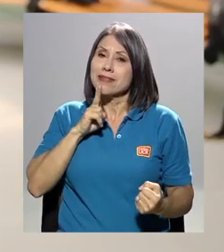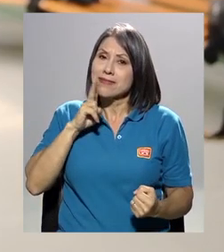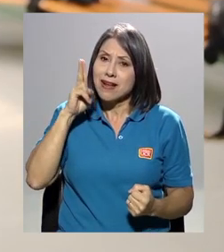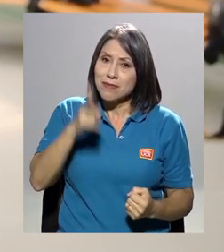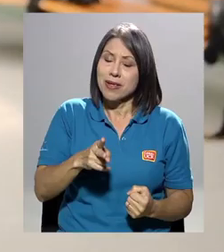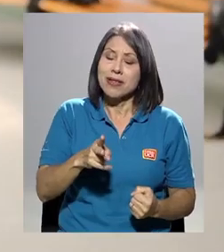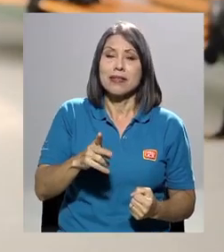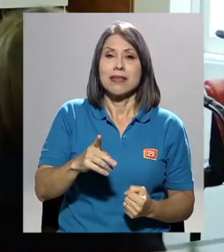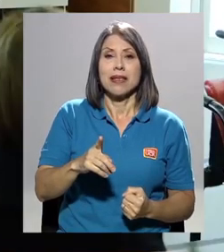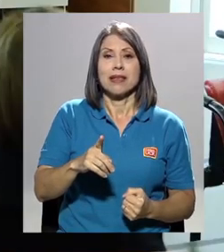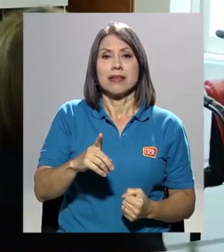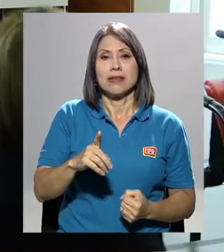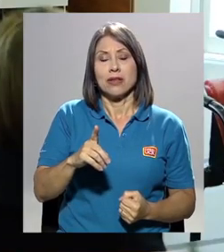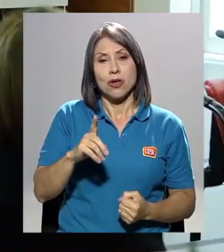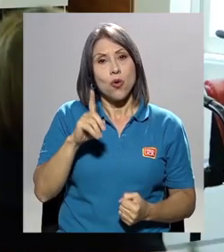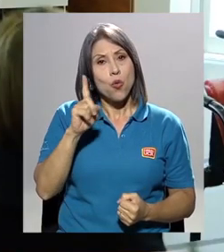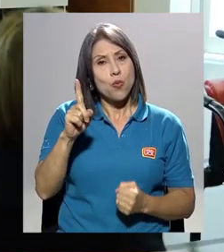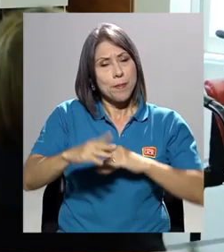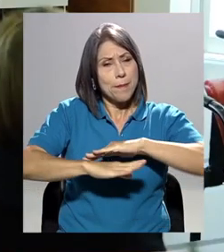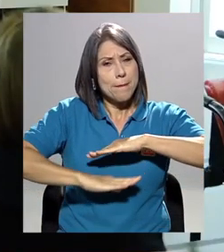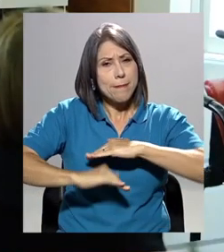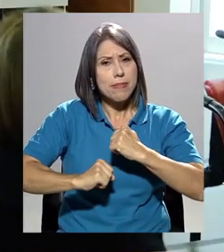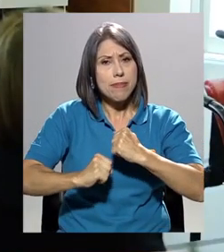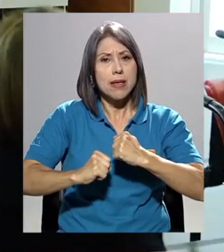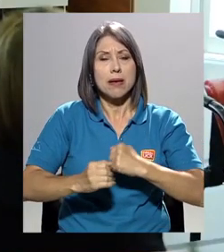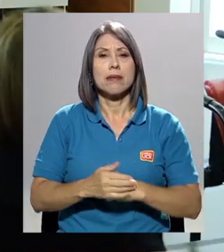realmente en un pilar.